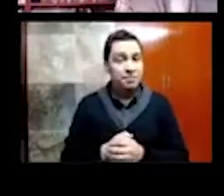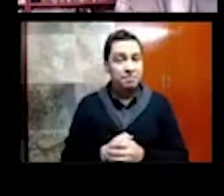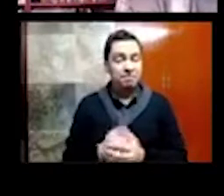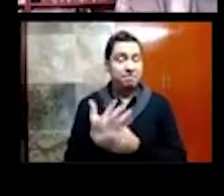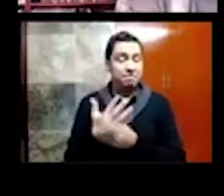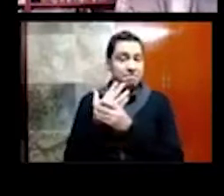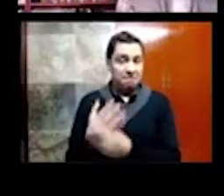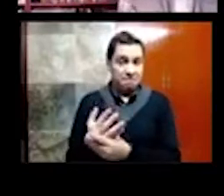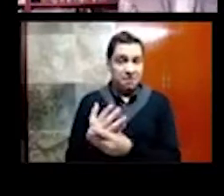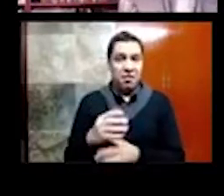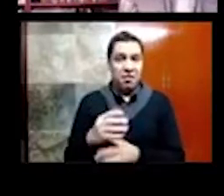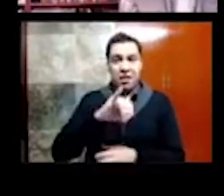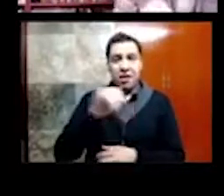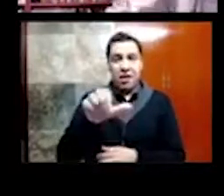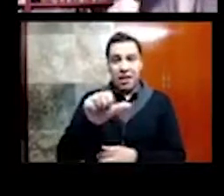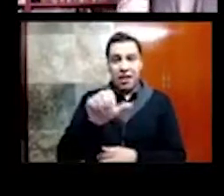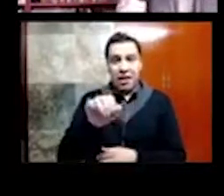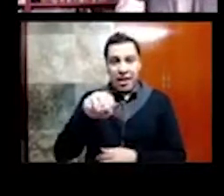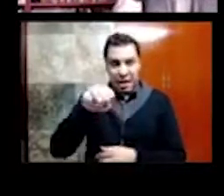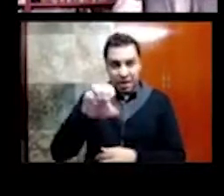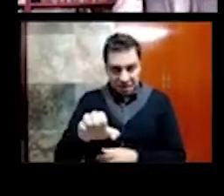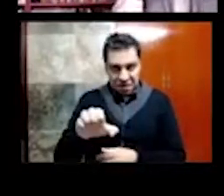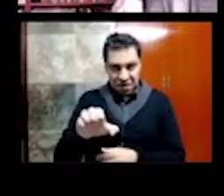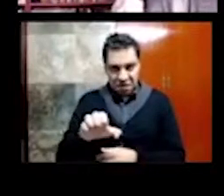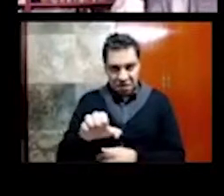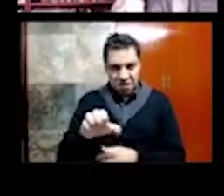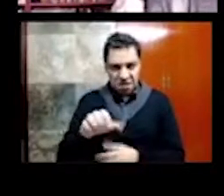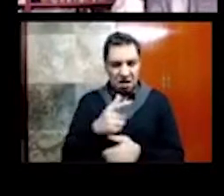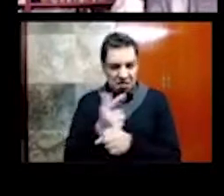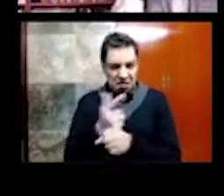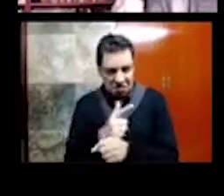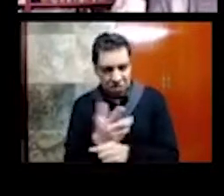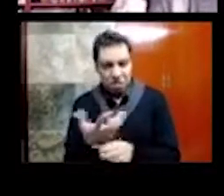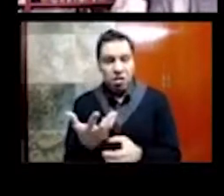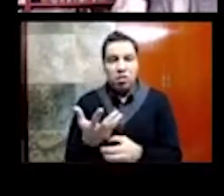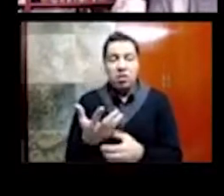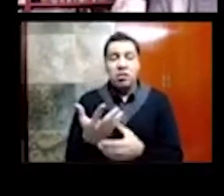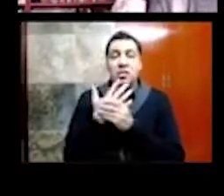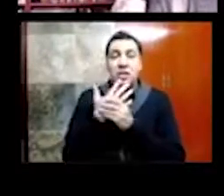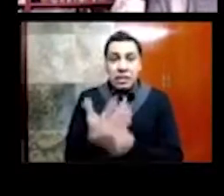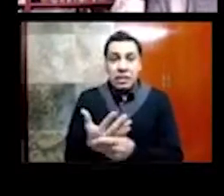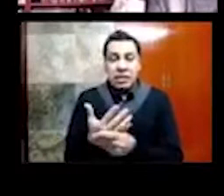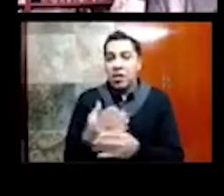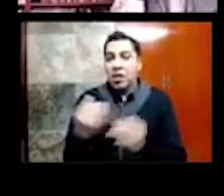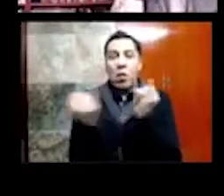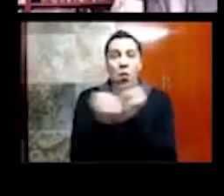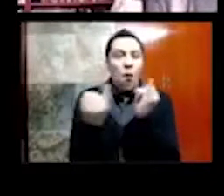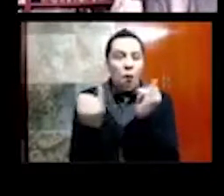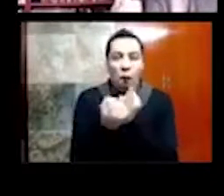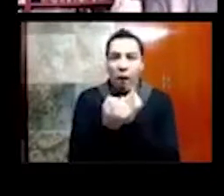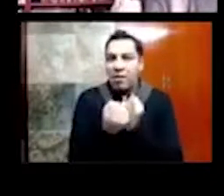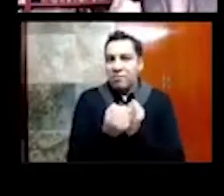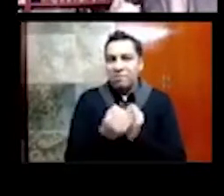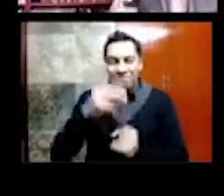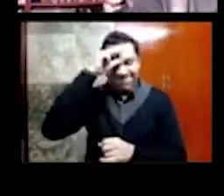Litvak de Xochicalco, por ejemplo, que de haber sido una sucursal de la General Motors de la Obsidiana,